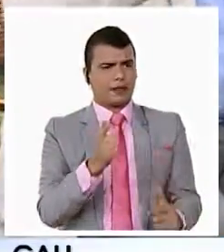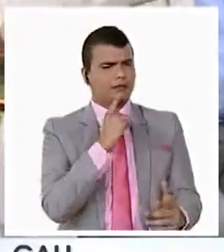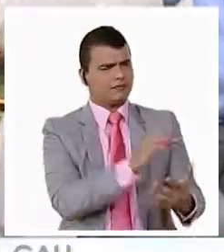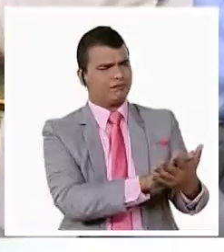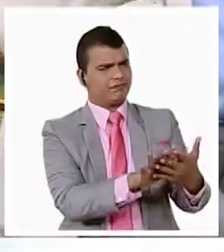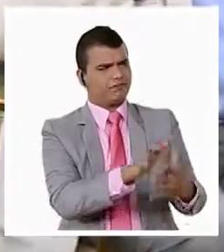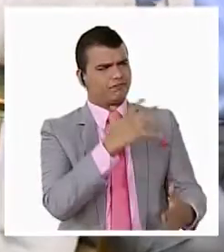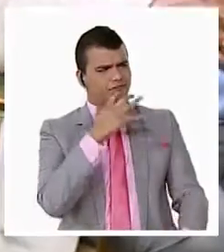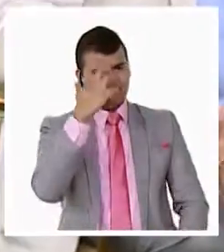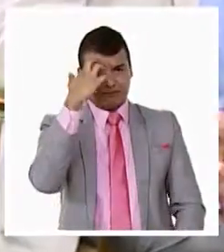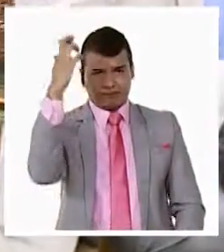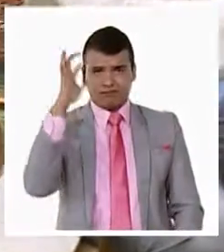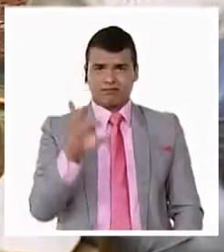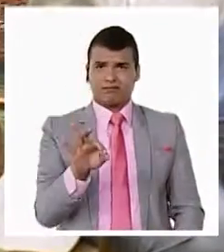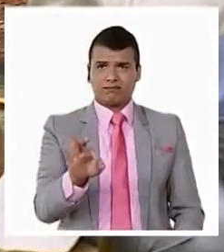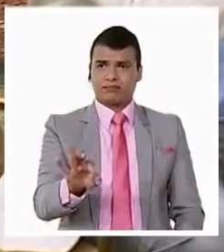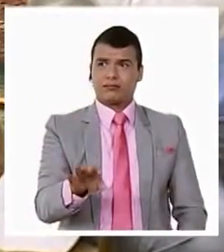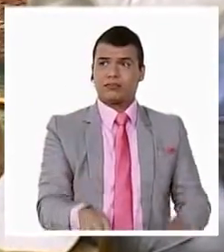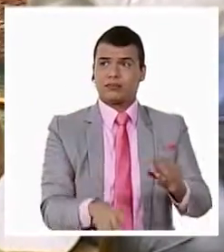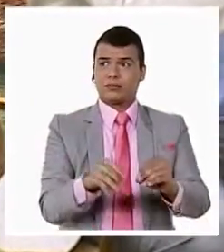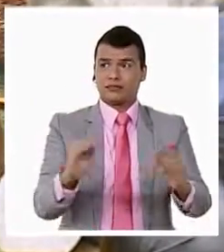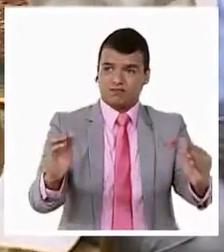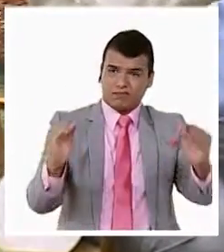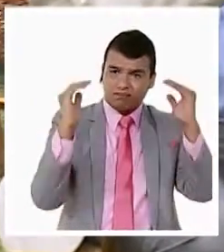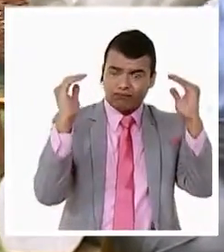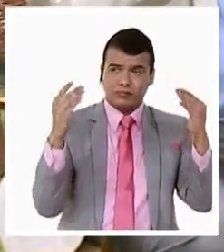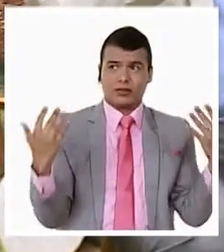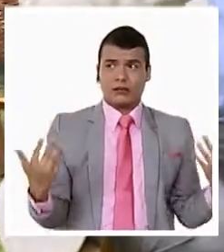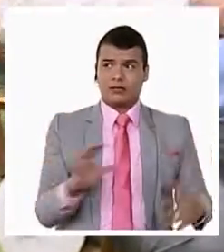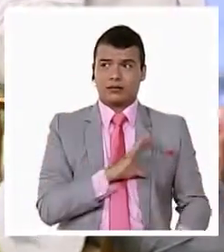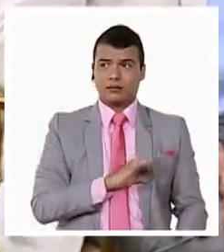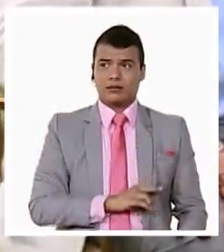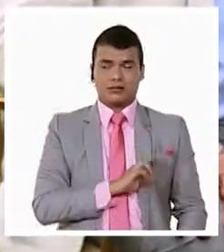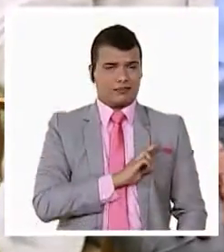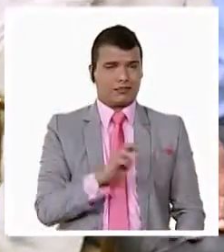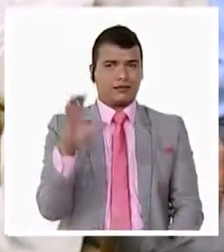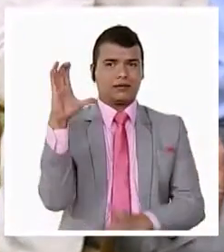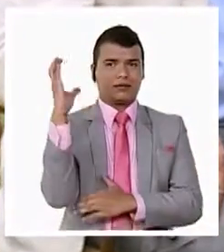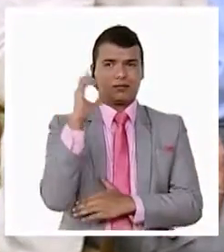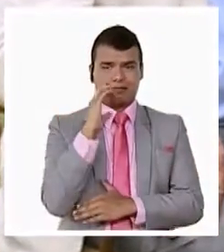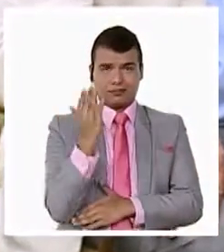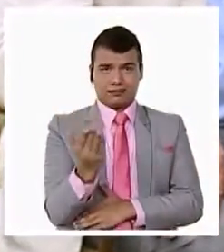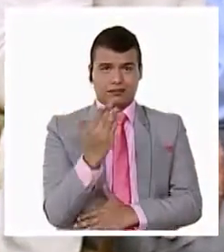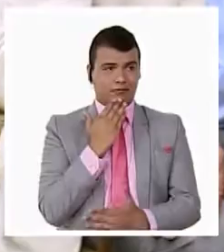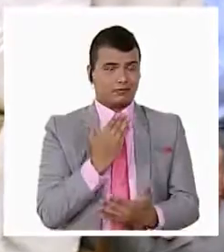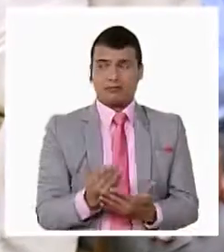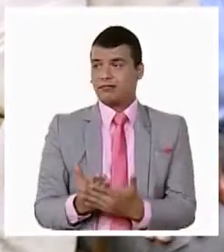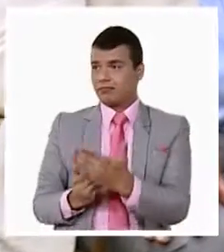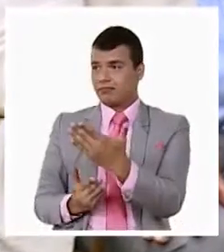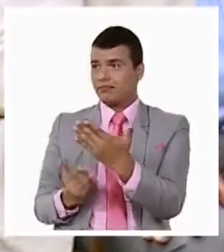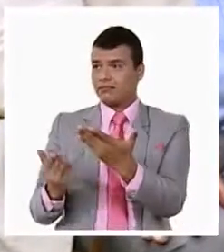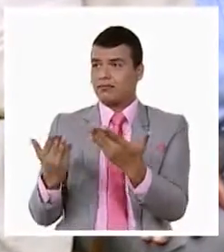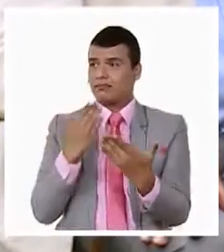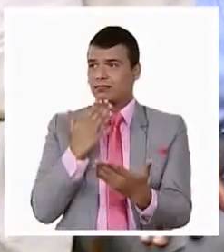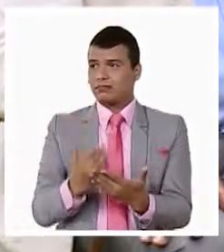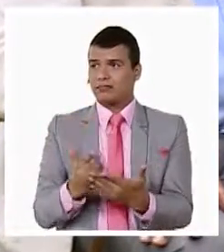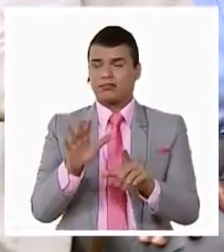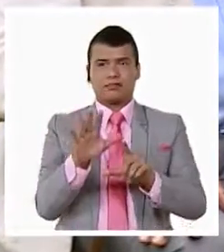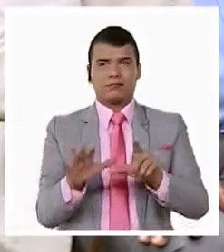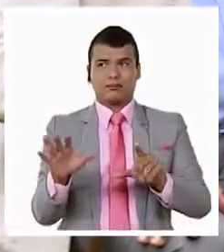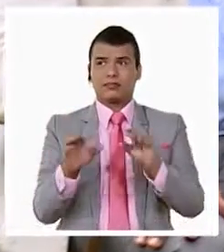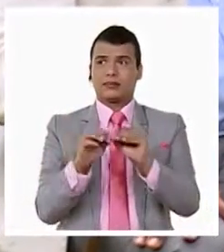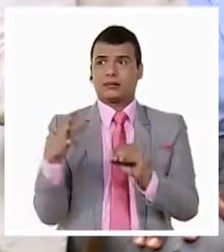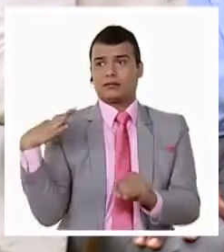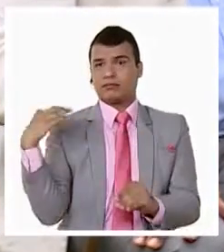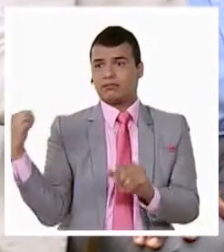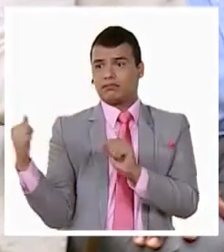honestidad, profesionalismo, entrega y porque has dejado en alto el nombre de Cali, el Valle y Colombia, Reinaldo. Muchas gracias, Jaime. Gracias por esta nota, por la oportunidad